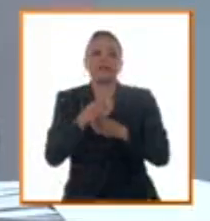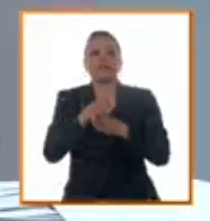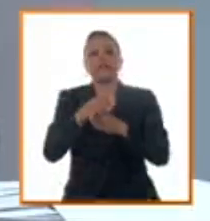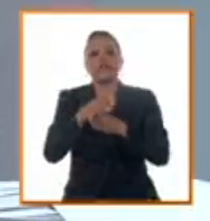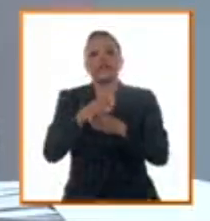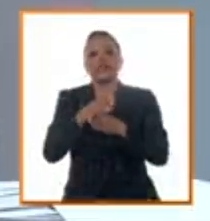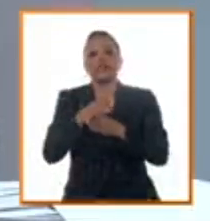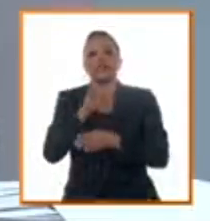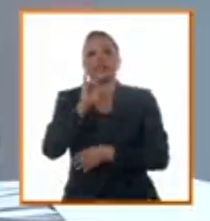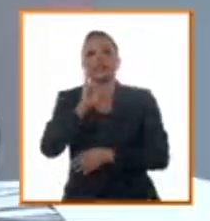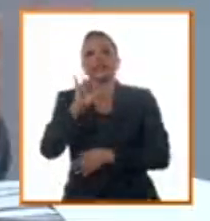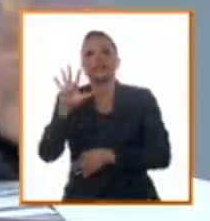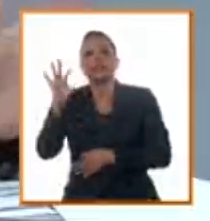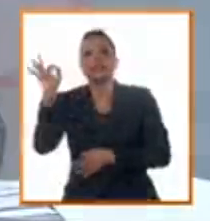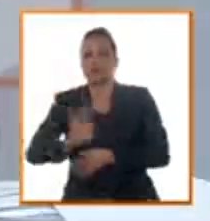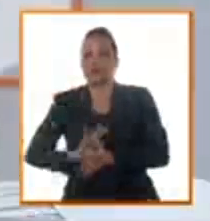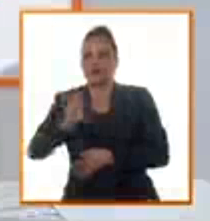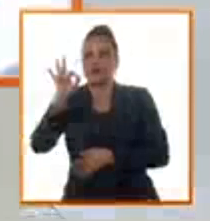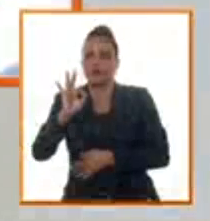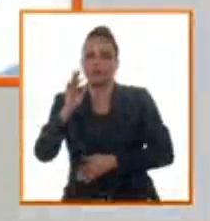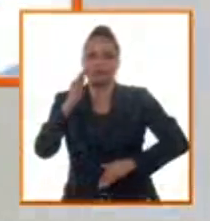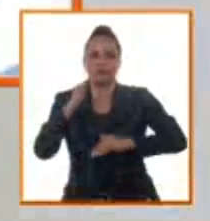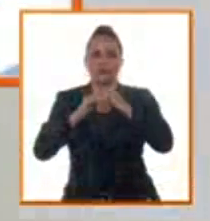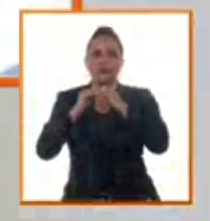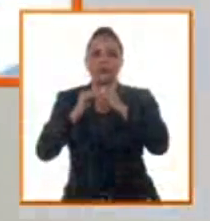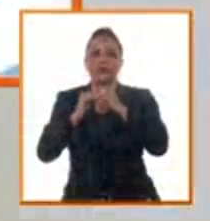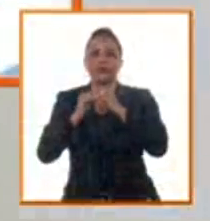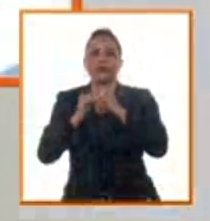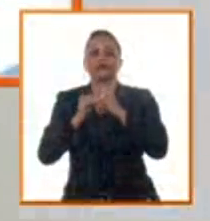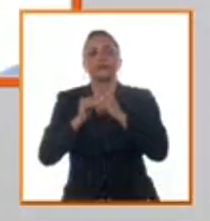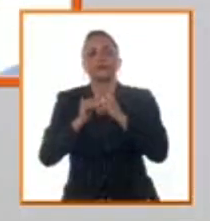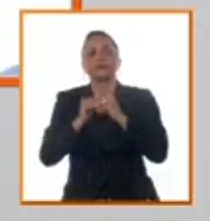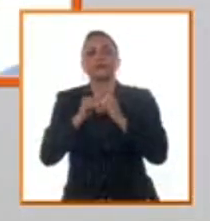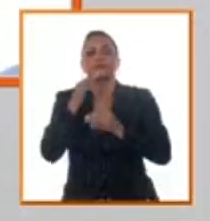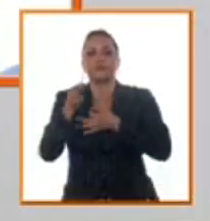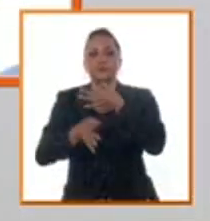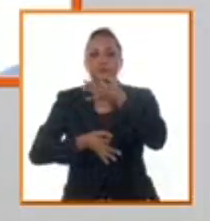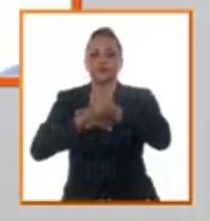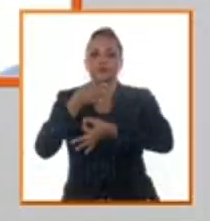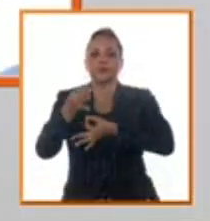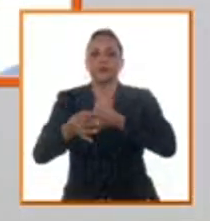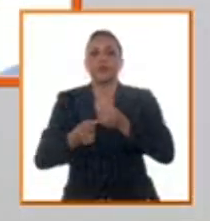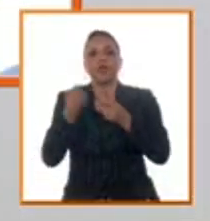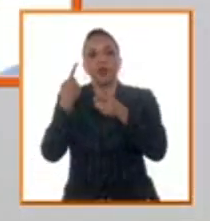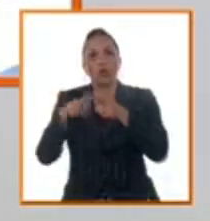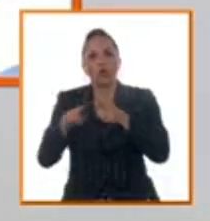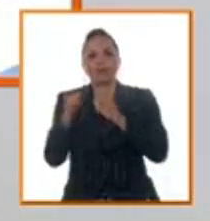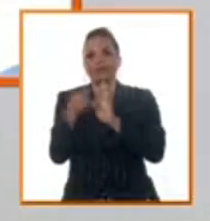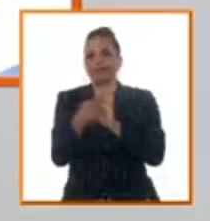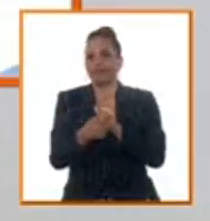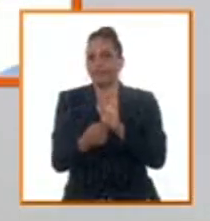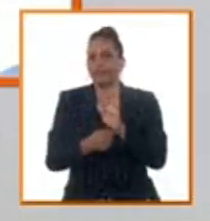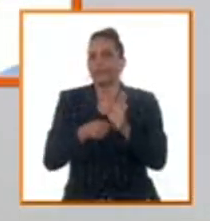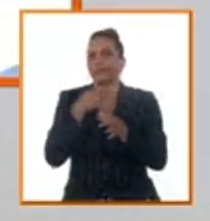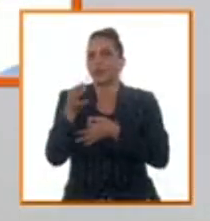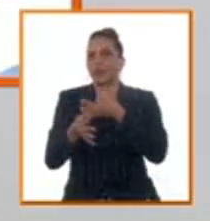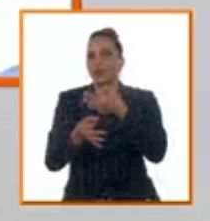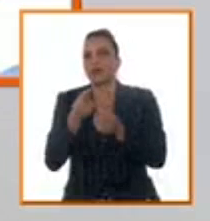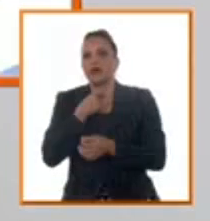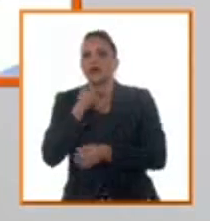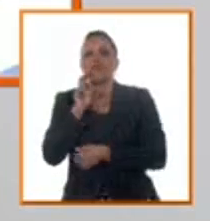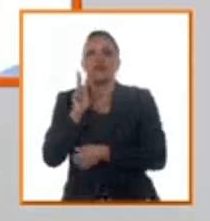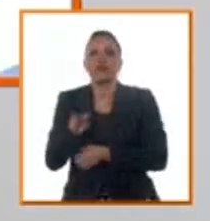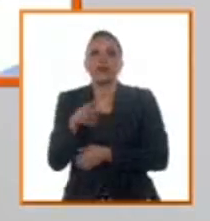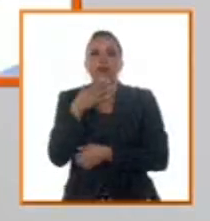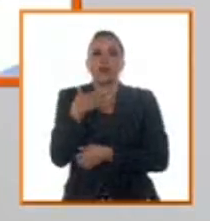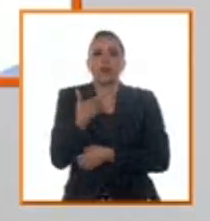de la capacidad de almacenamiento, como veíamos en el otro gráfico. Mira, aquí hay otro indicador que también nos puede dar una evaluación de cuánto han